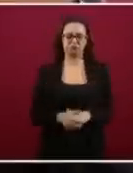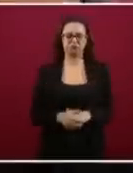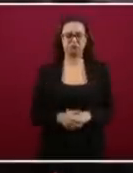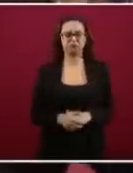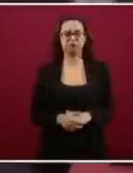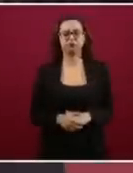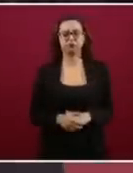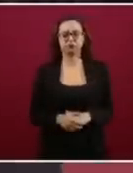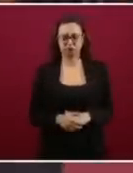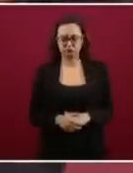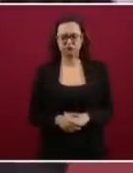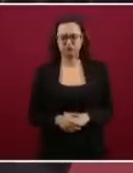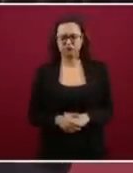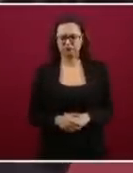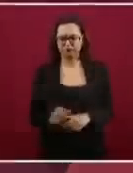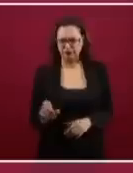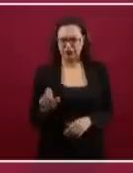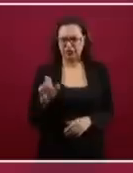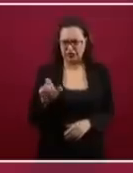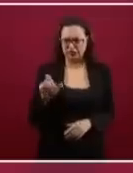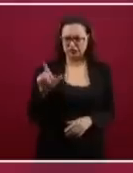Sí lo considero un agente